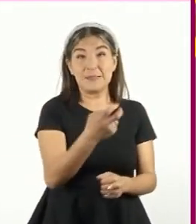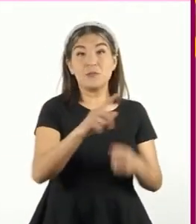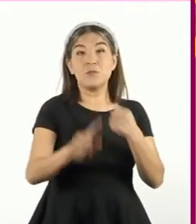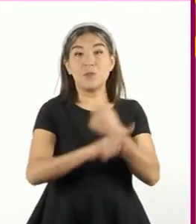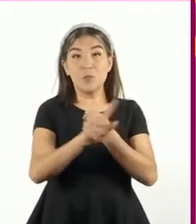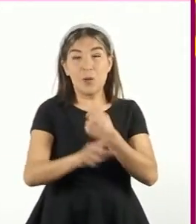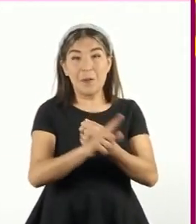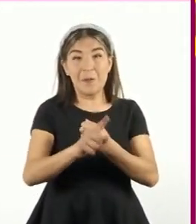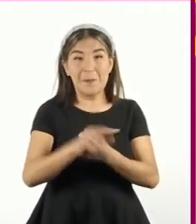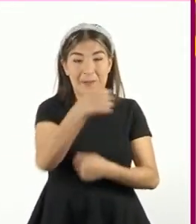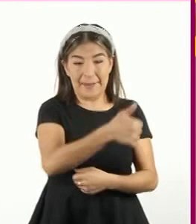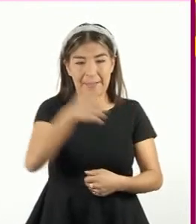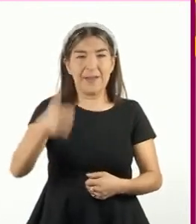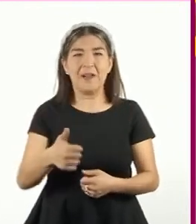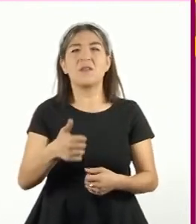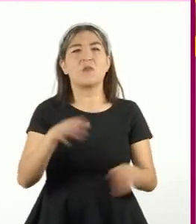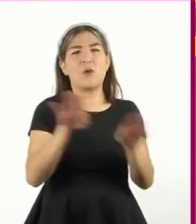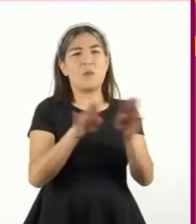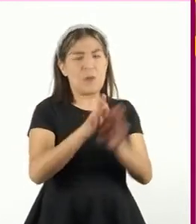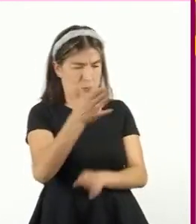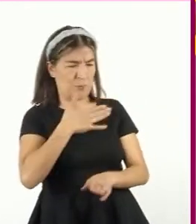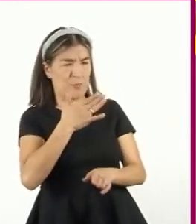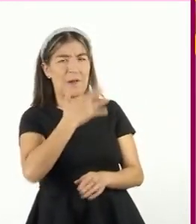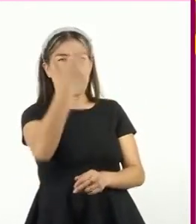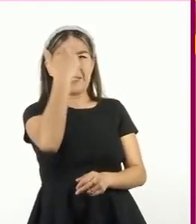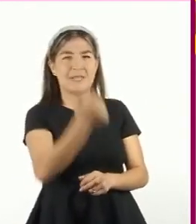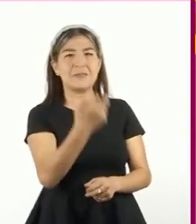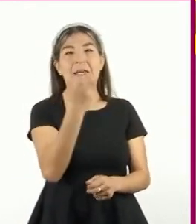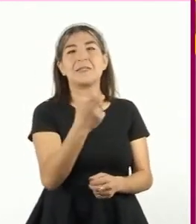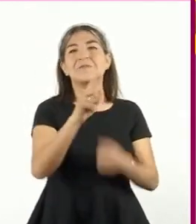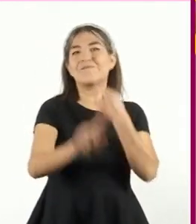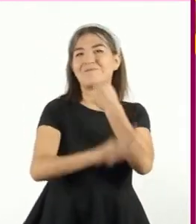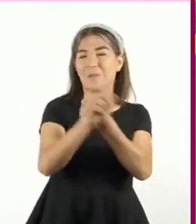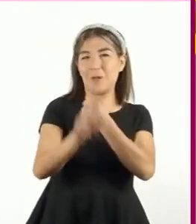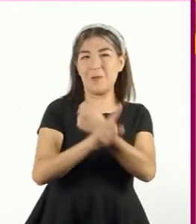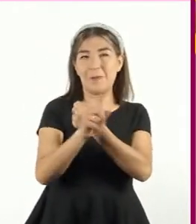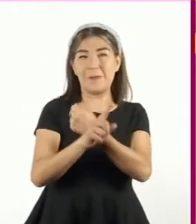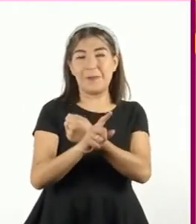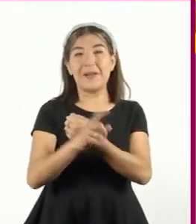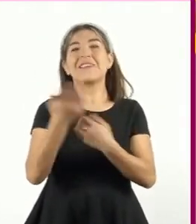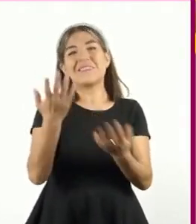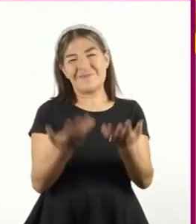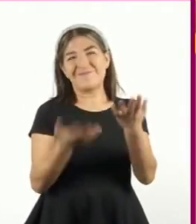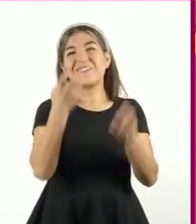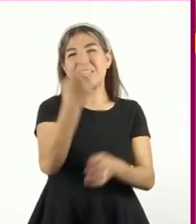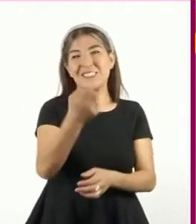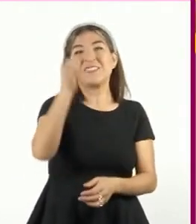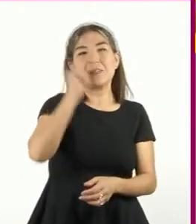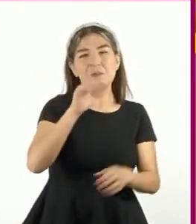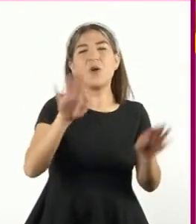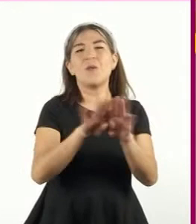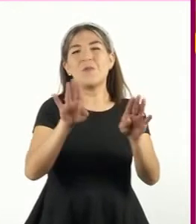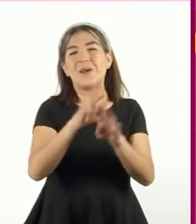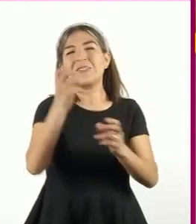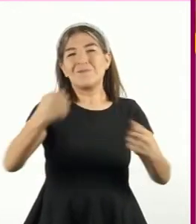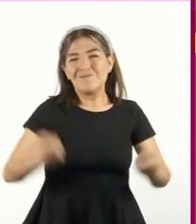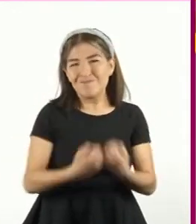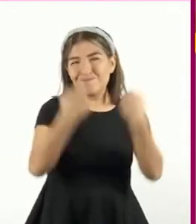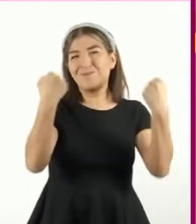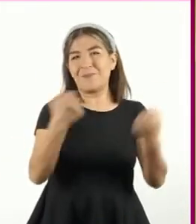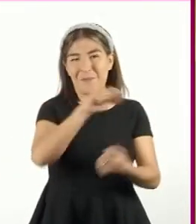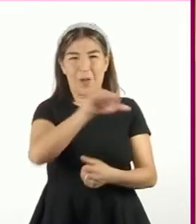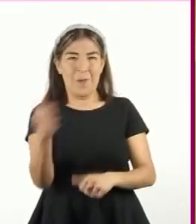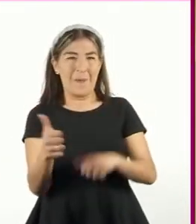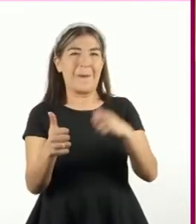involucradas cree tener la razón y motivos de disputa, por lo que regularmente chocan con las otras